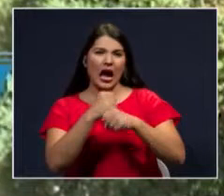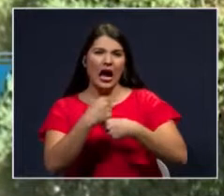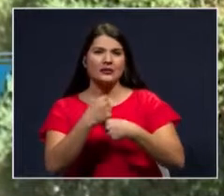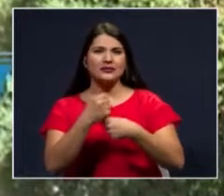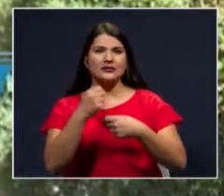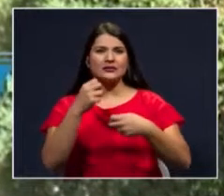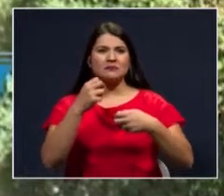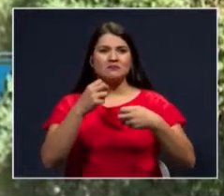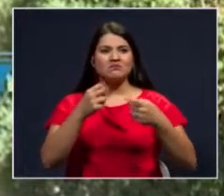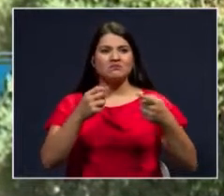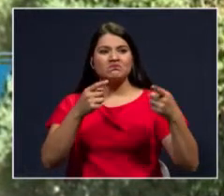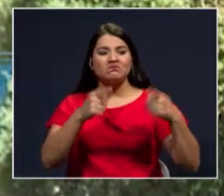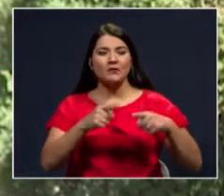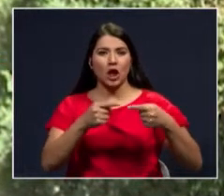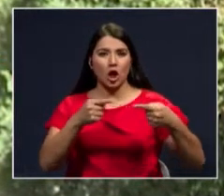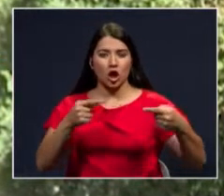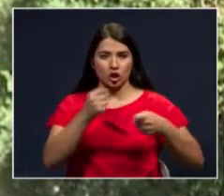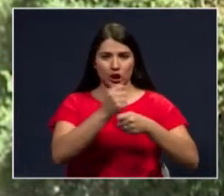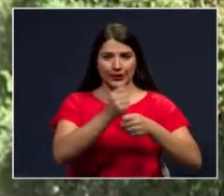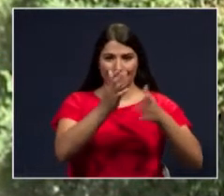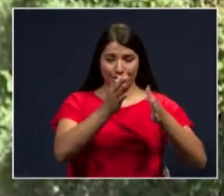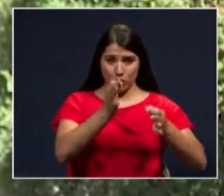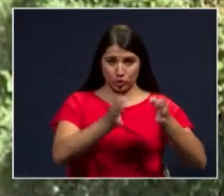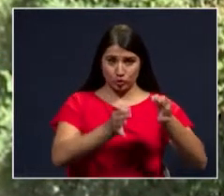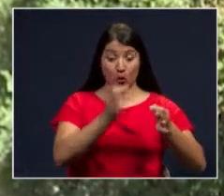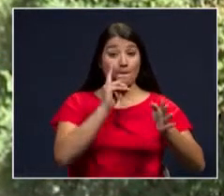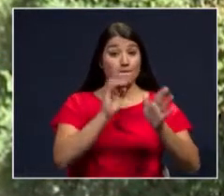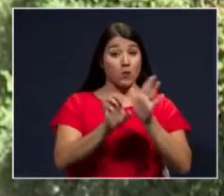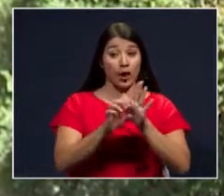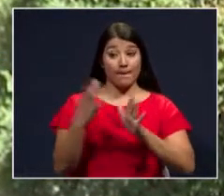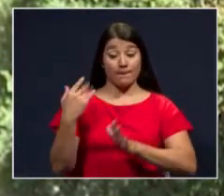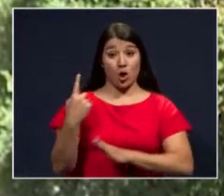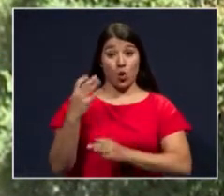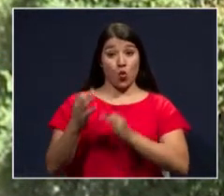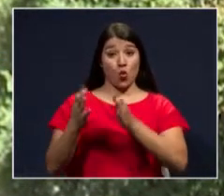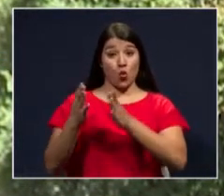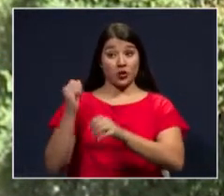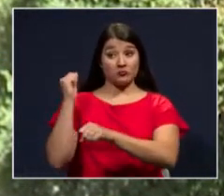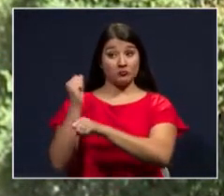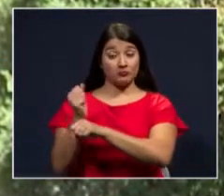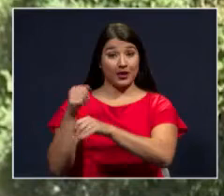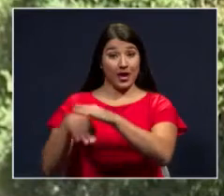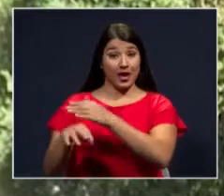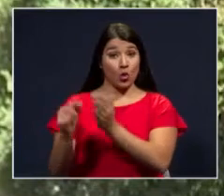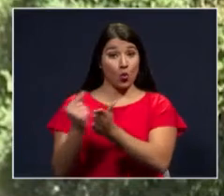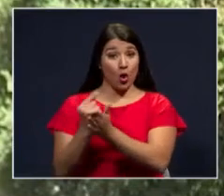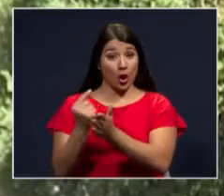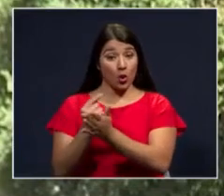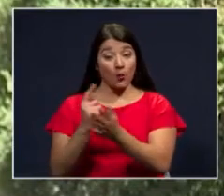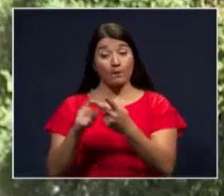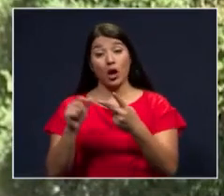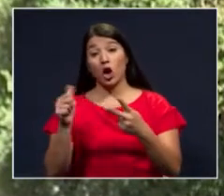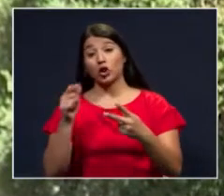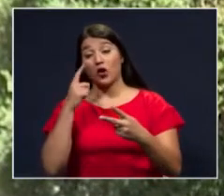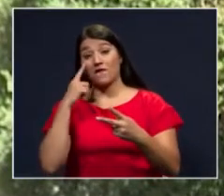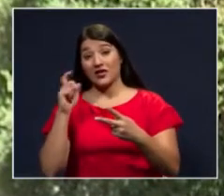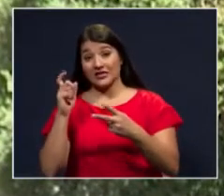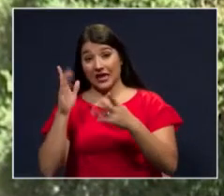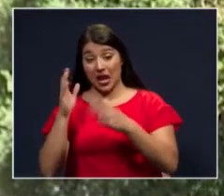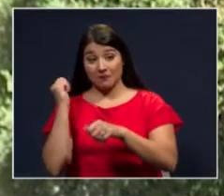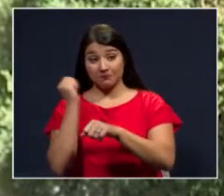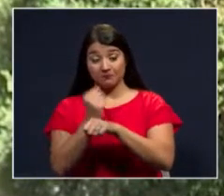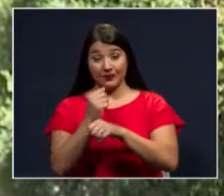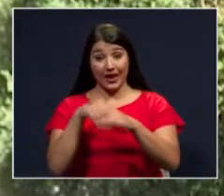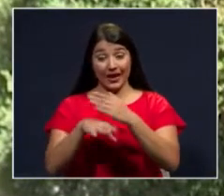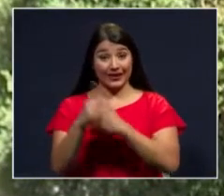funcionarios judiciales. Tuvimos un juez que fue asesinado en Guadalupe, un fiscal en Calle Fallas de